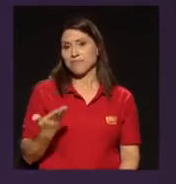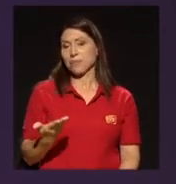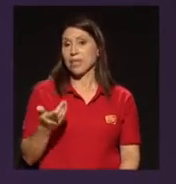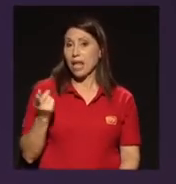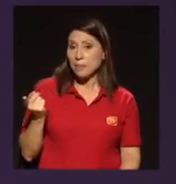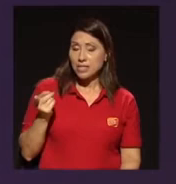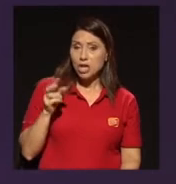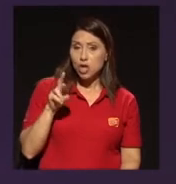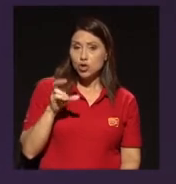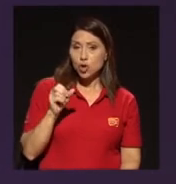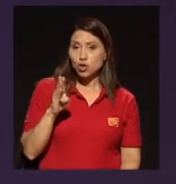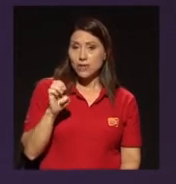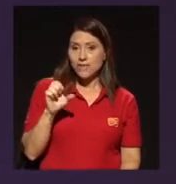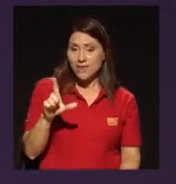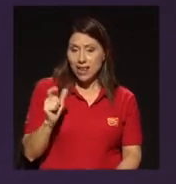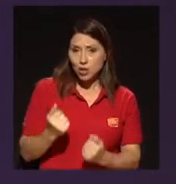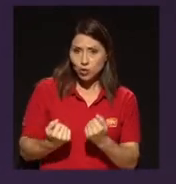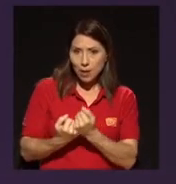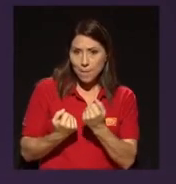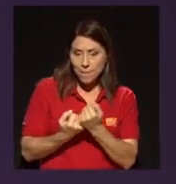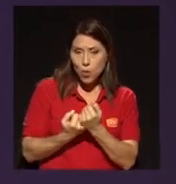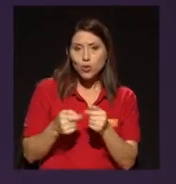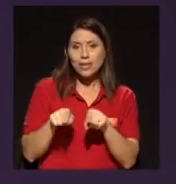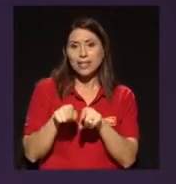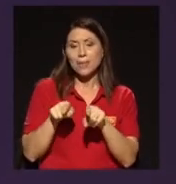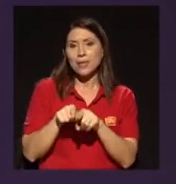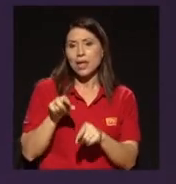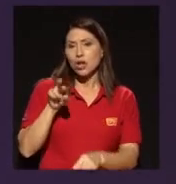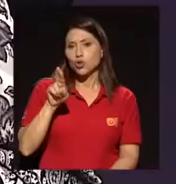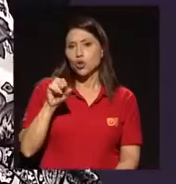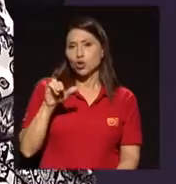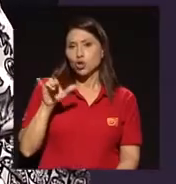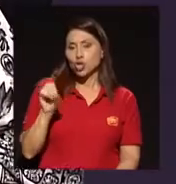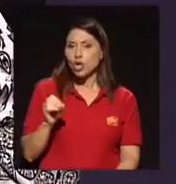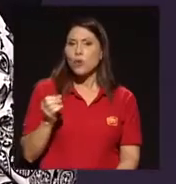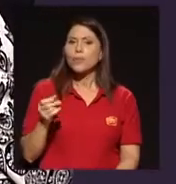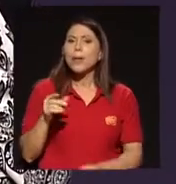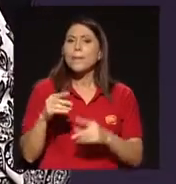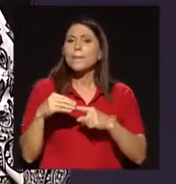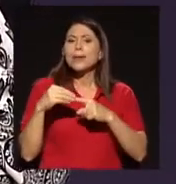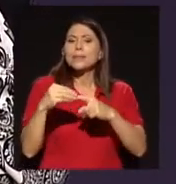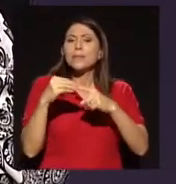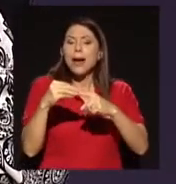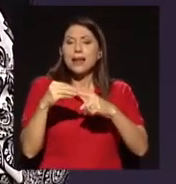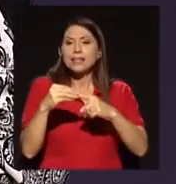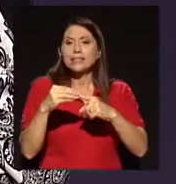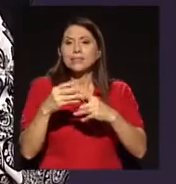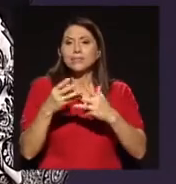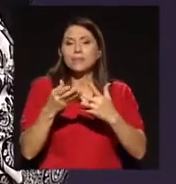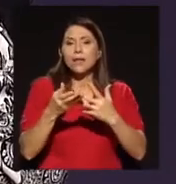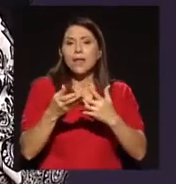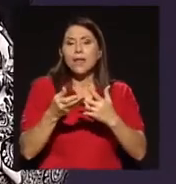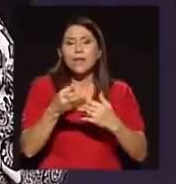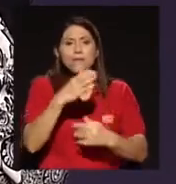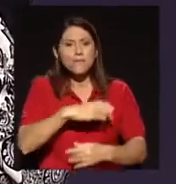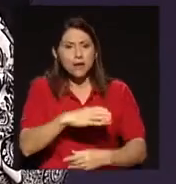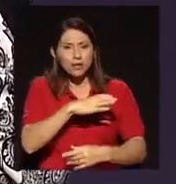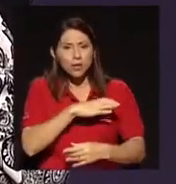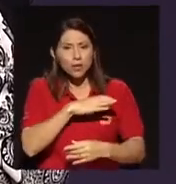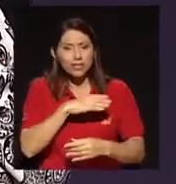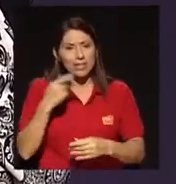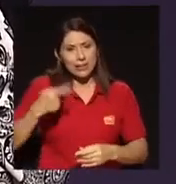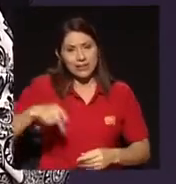apoya y Rocío, ¿cuáles son los principales factores de riesgo en